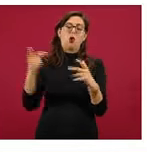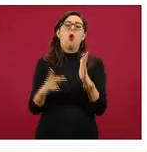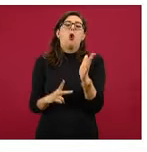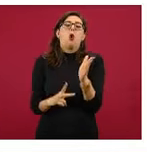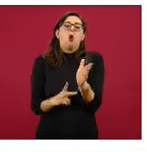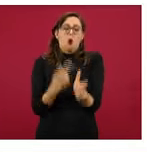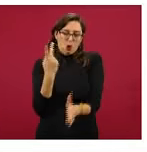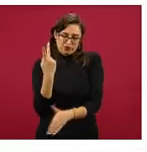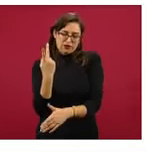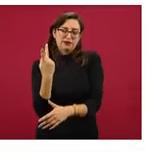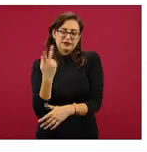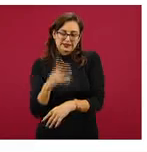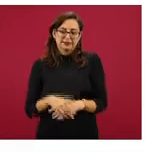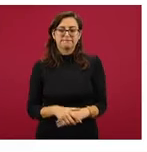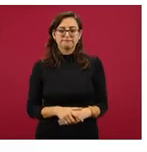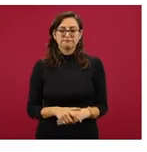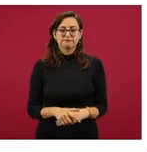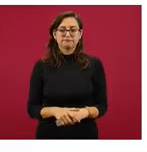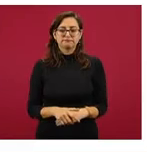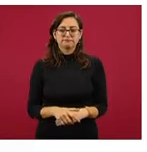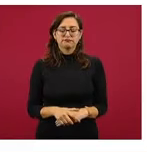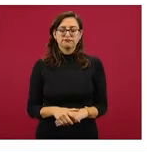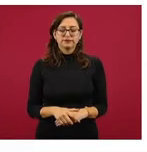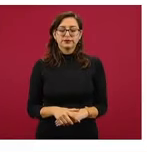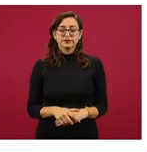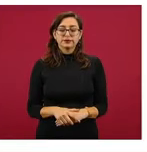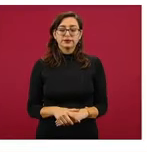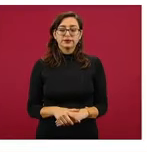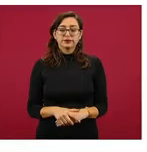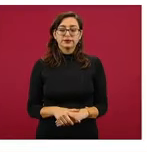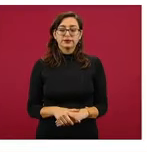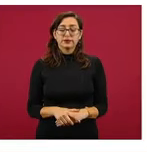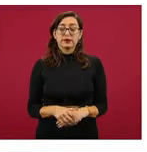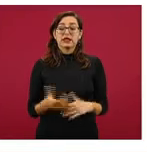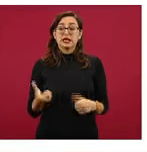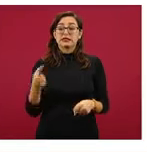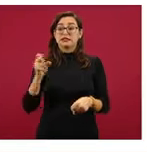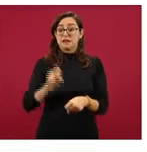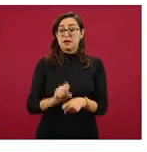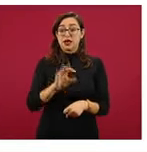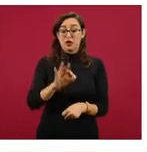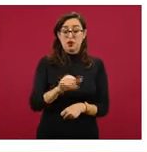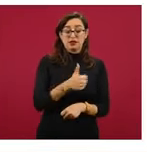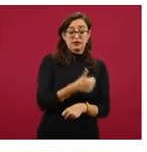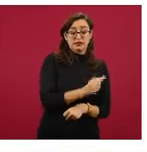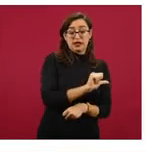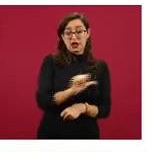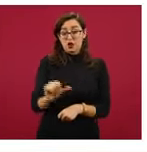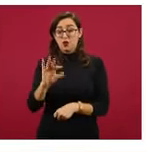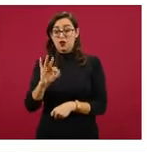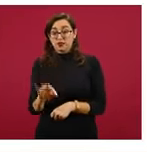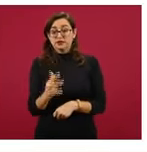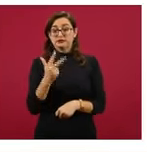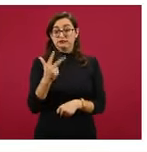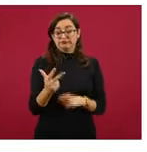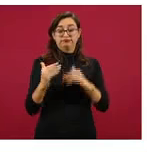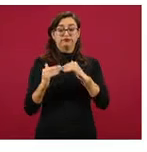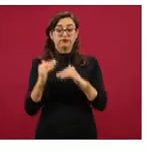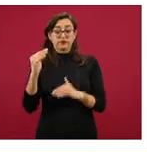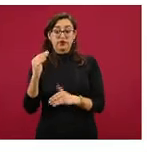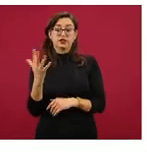semanas con un incremento, y de la semana 46 a la 47 un incremento